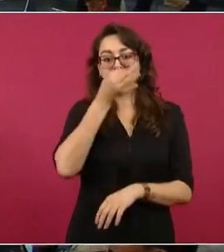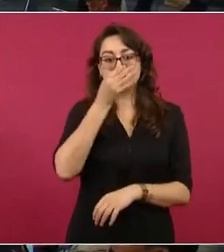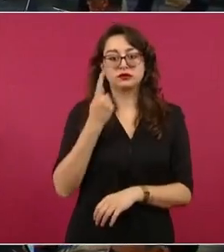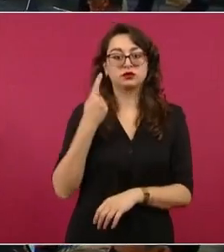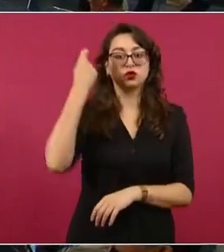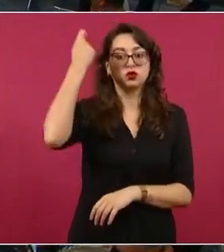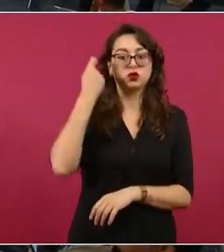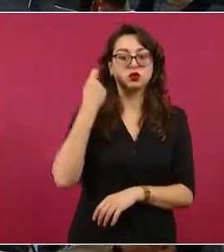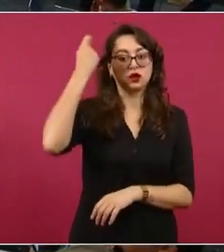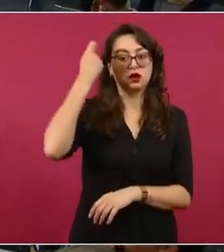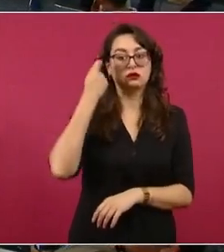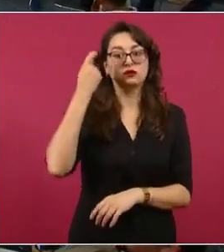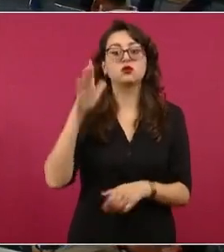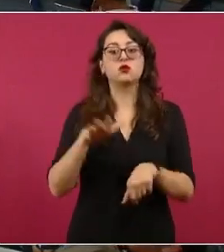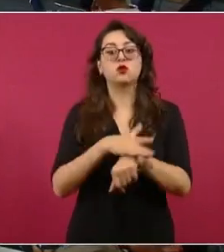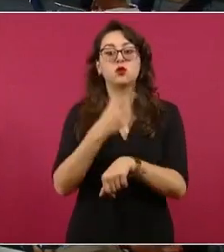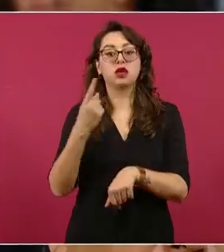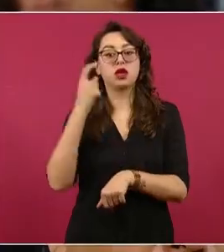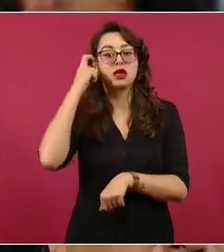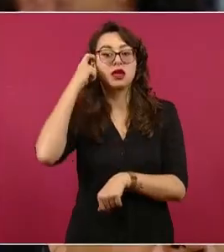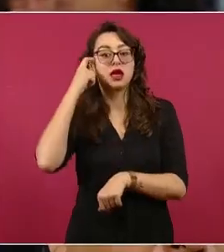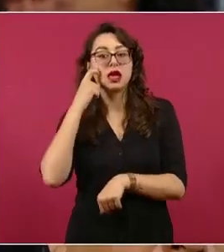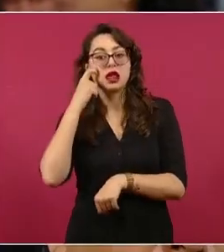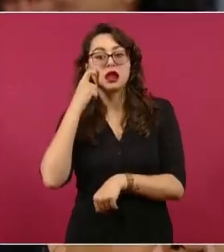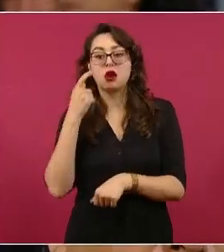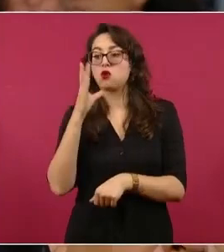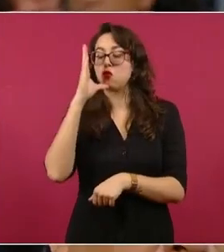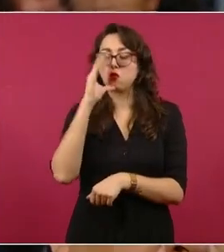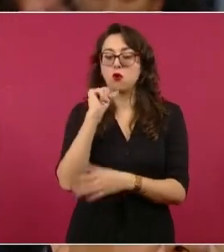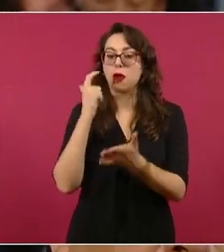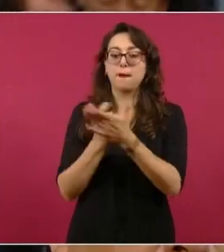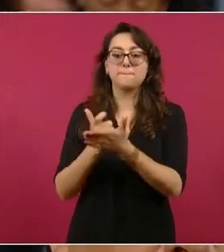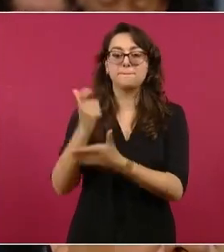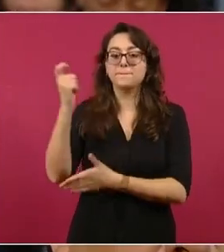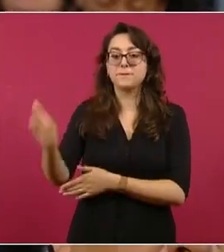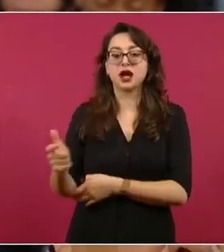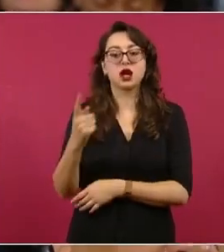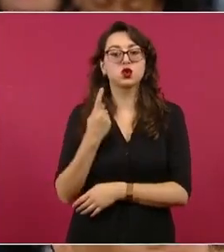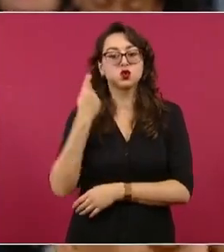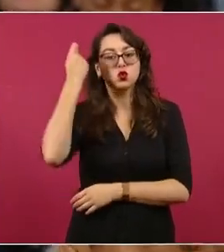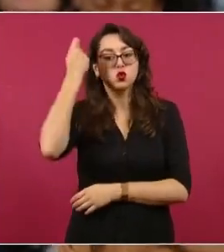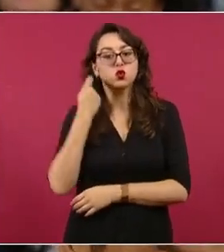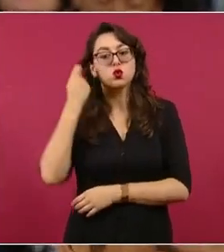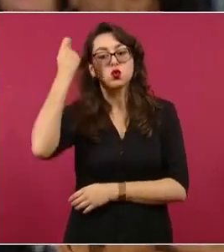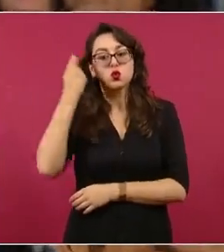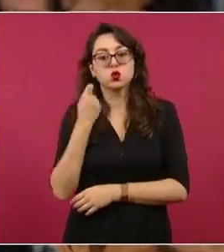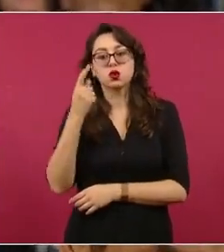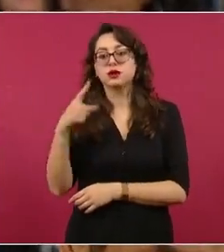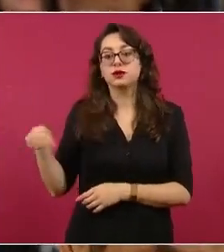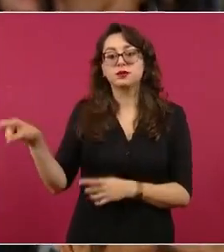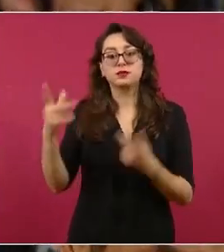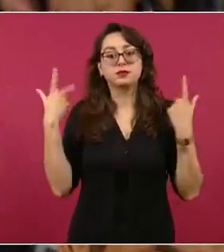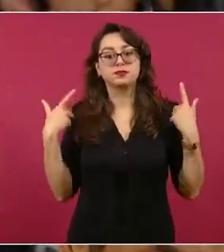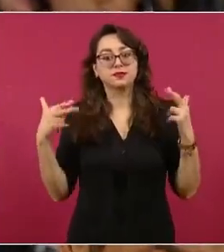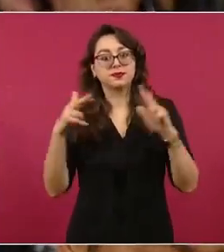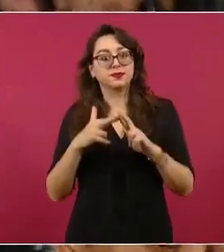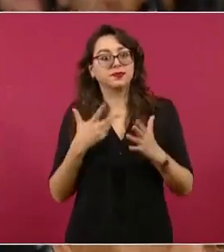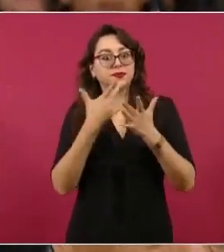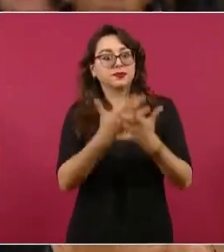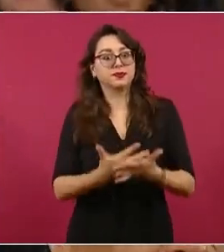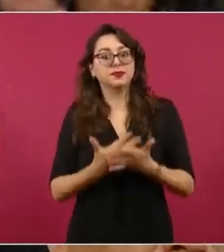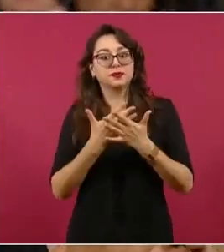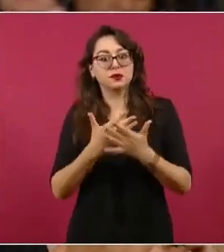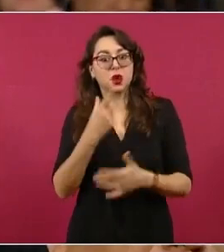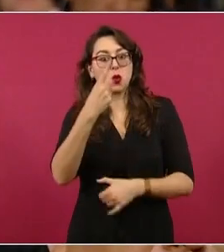Guerrero no tiene dinero cuando se jubilan, eso ya también se lo había planteado, y los profesores prácticamente se quedan 1 o 2 años